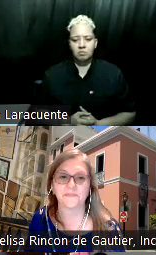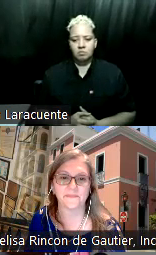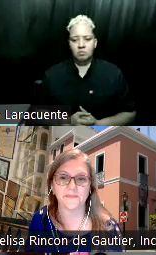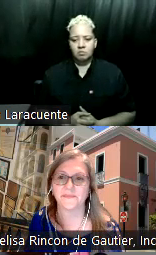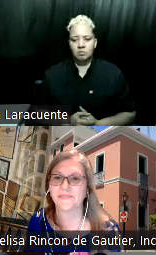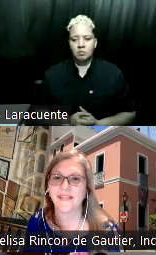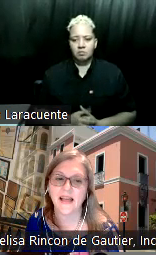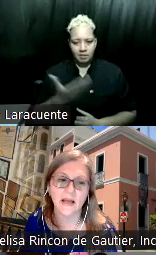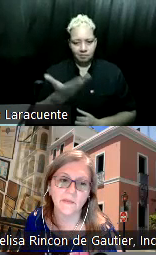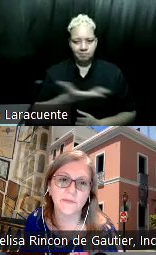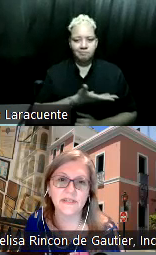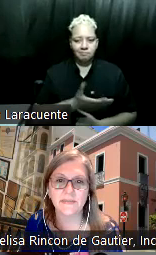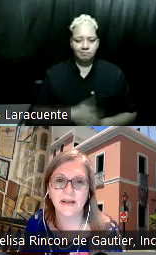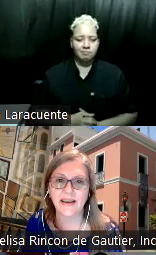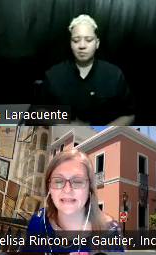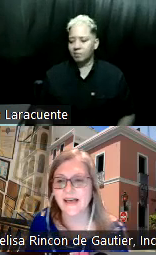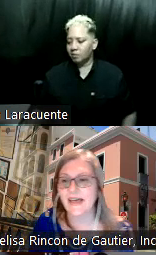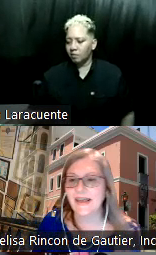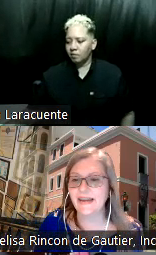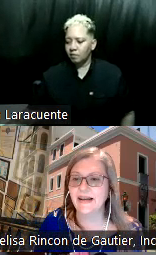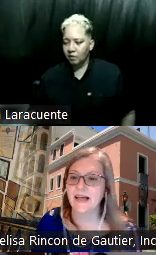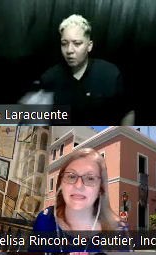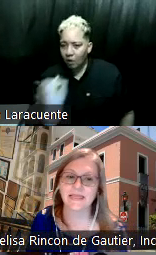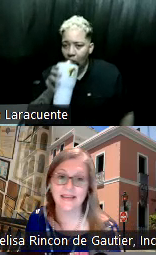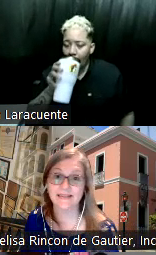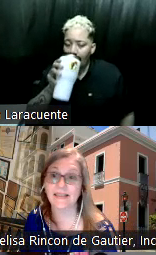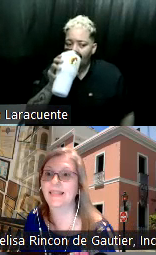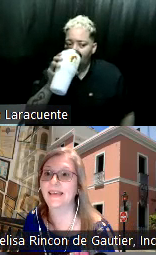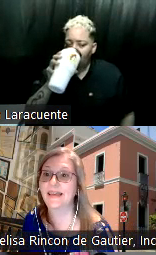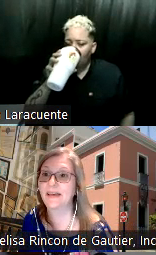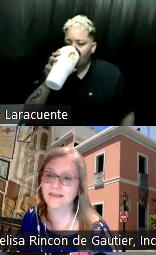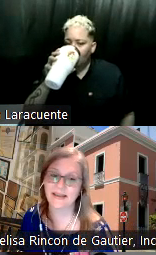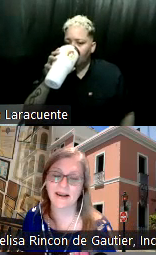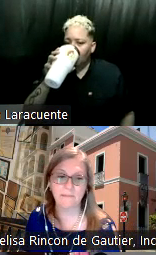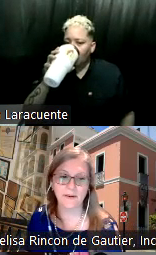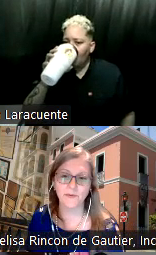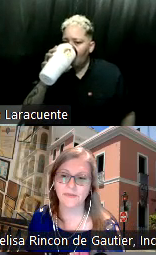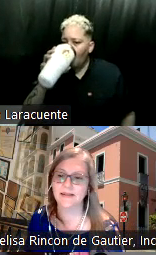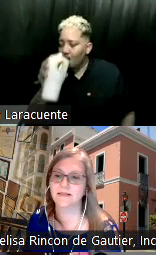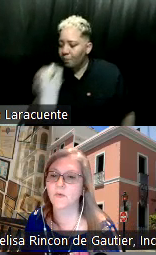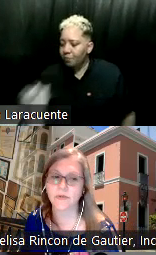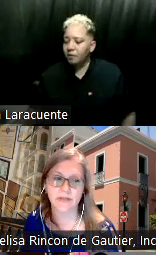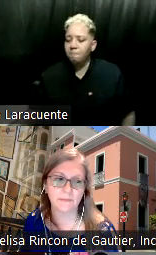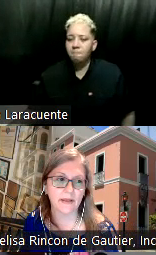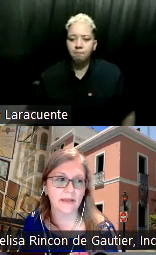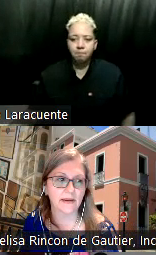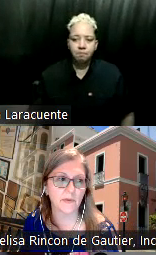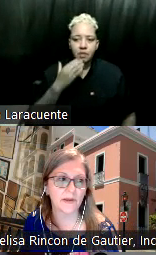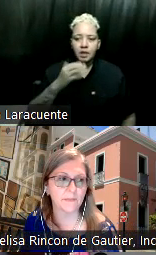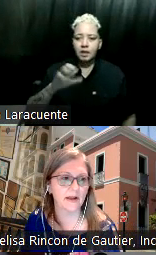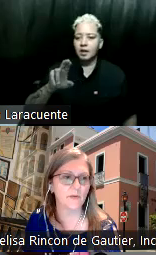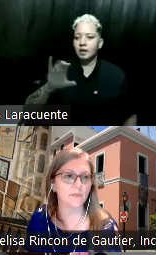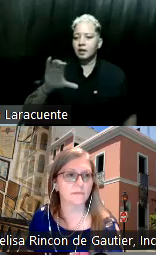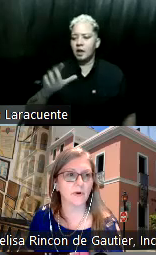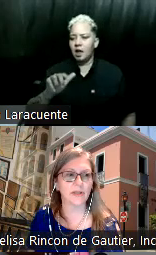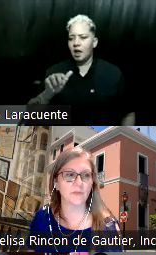Será bienvenido. Muchísimas gracias, Eric. Gracias. Antes Ajá. de pasar a las preguntas, como siempre, tenemos